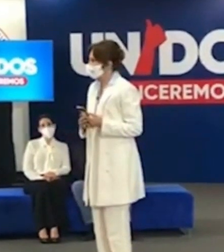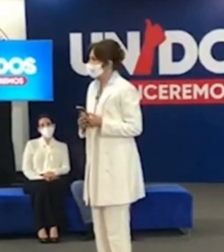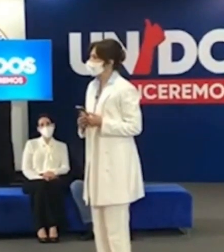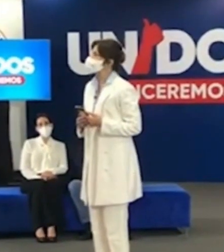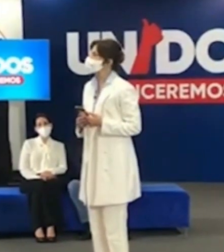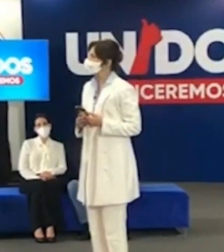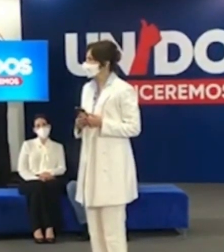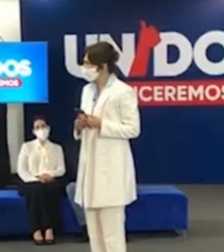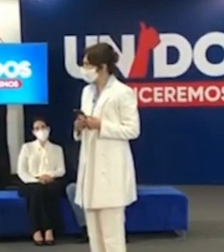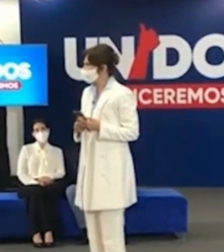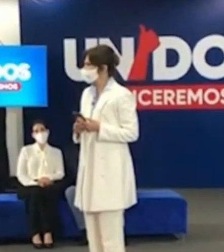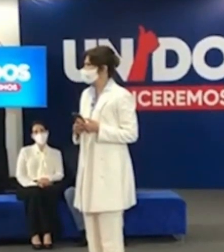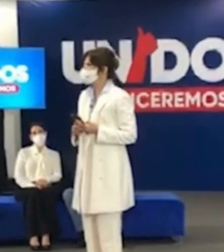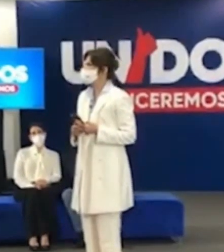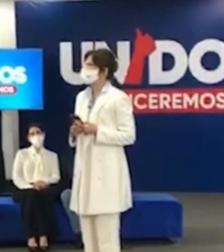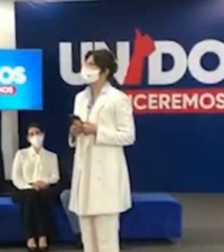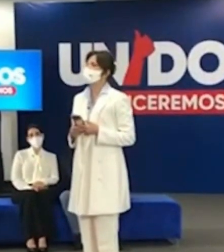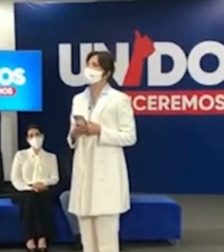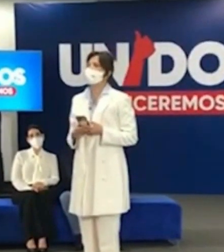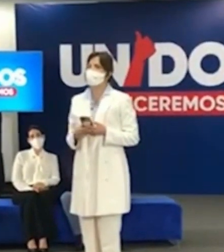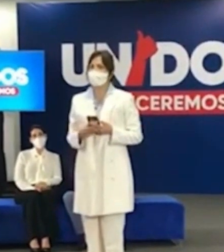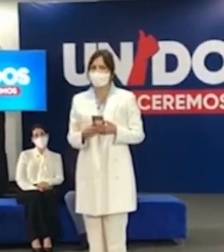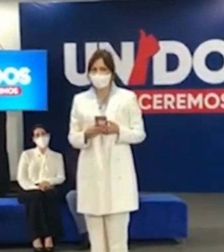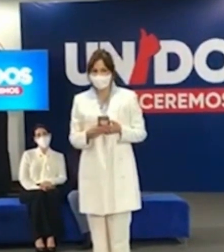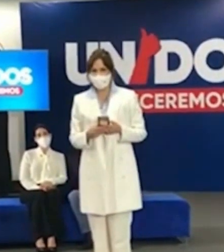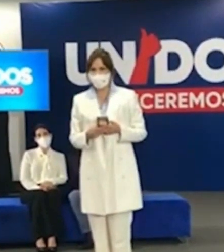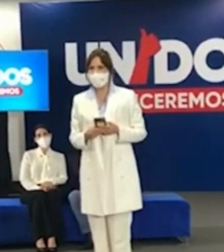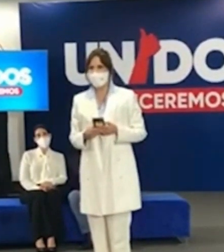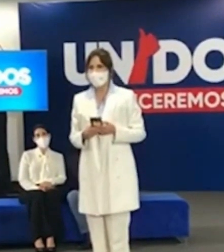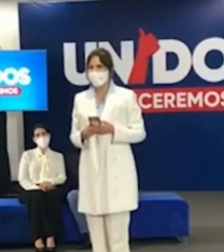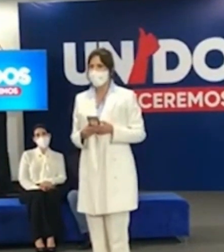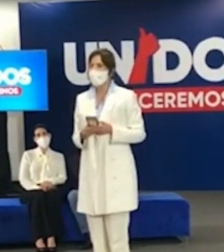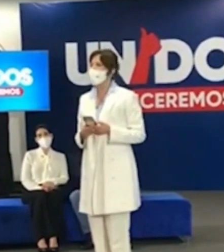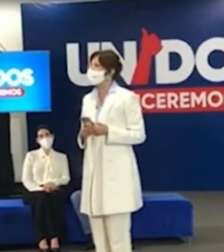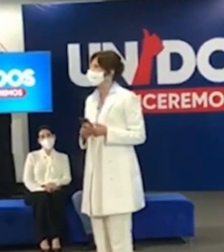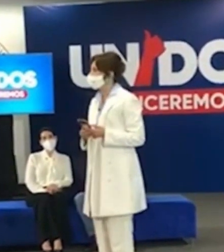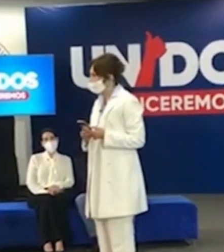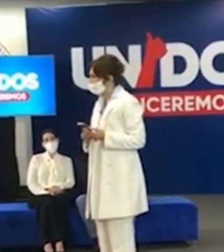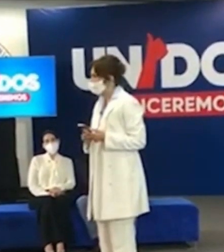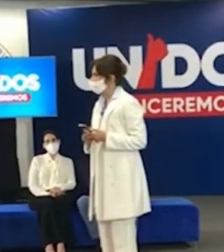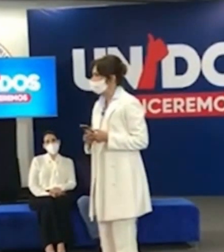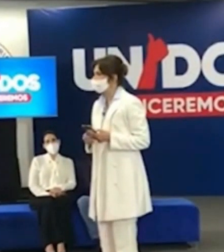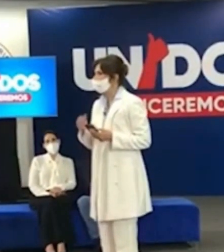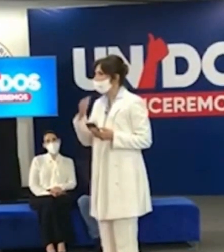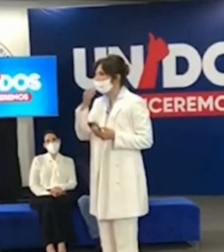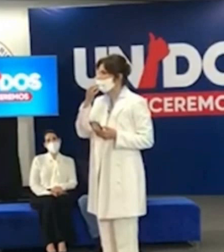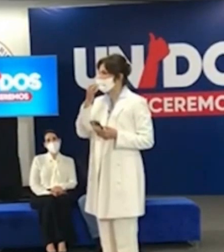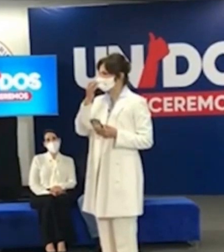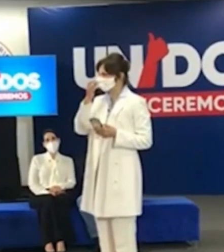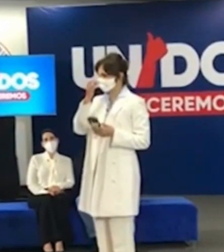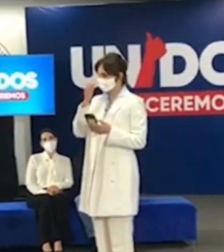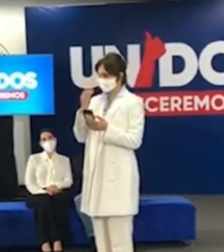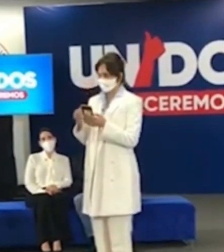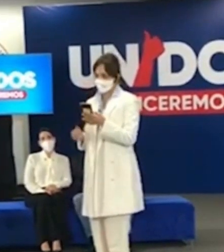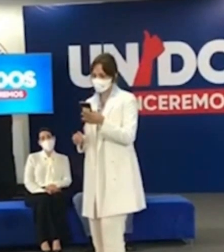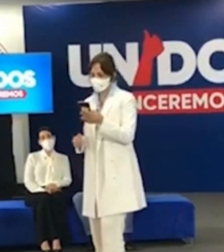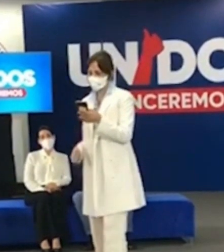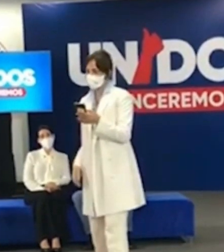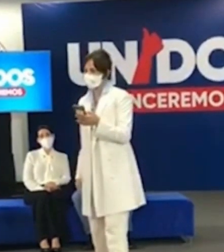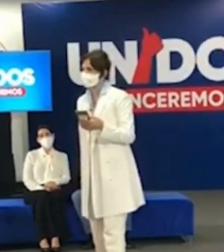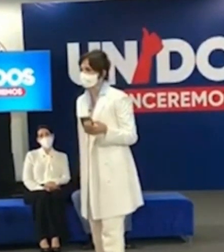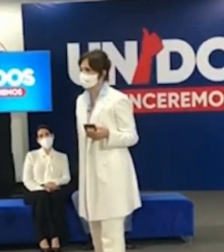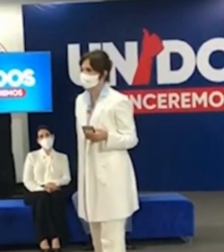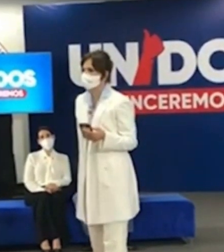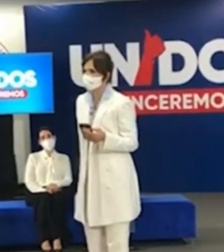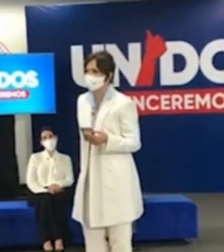preponderado la corrupción y el clientelismo como imperio de ley. Eso es